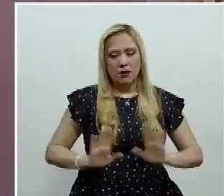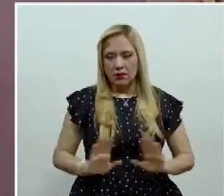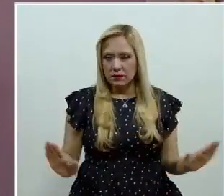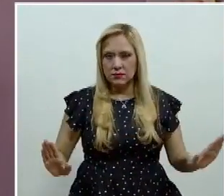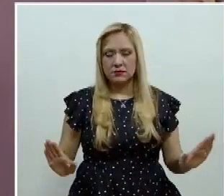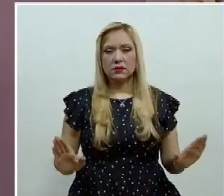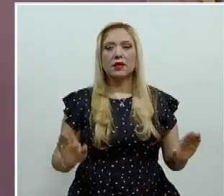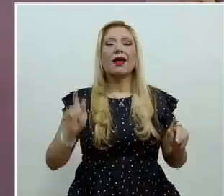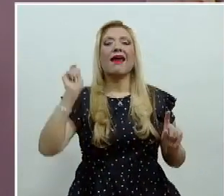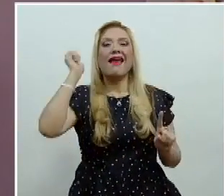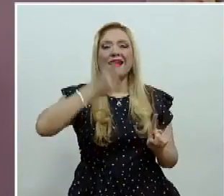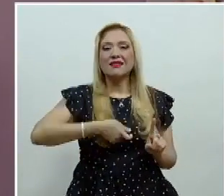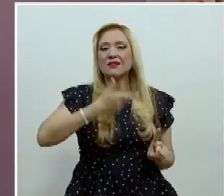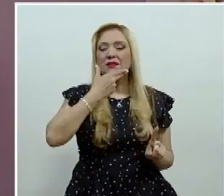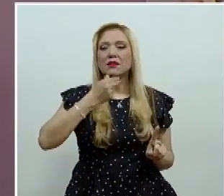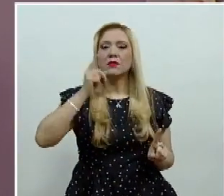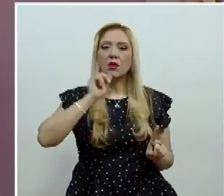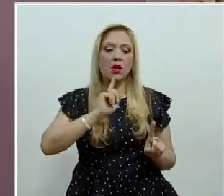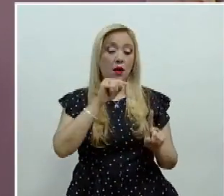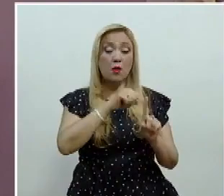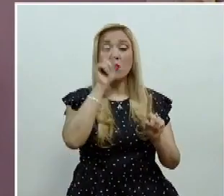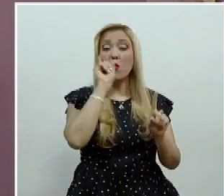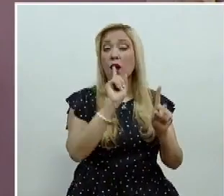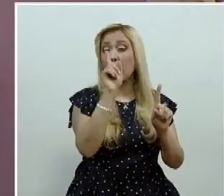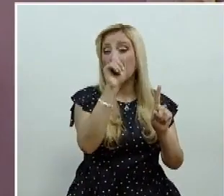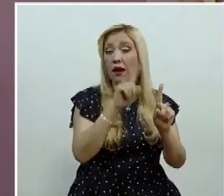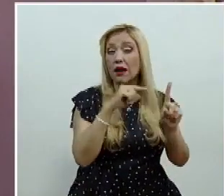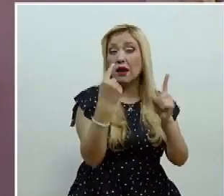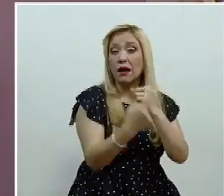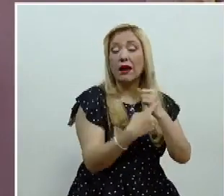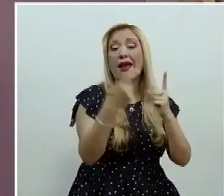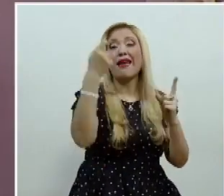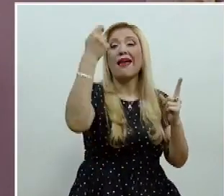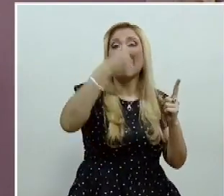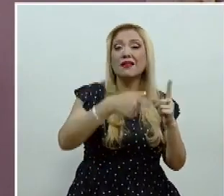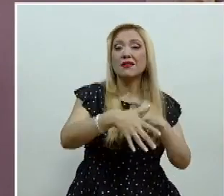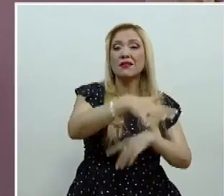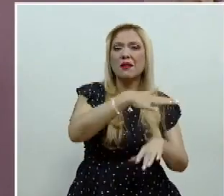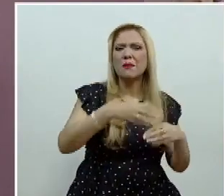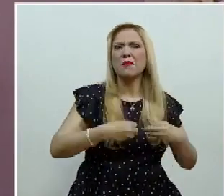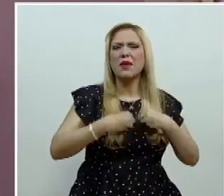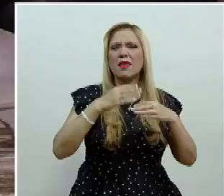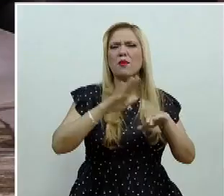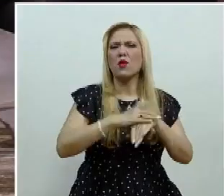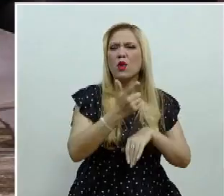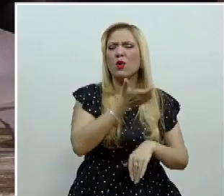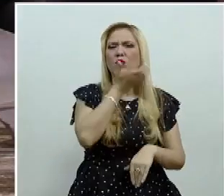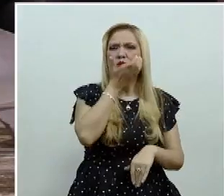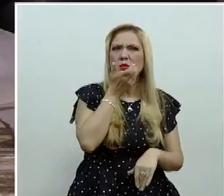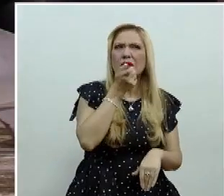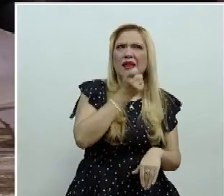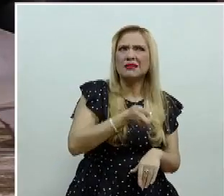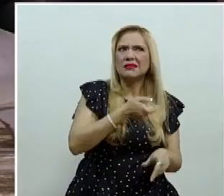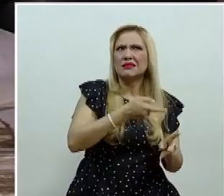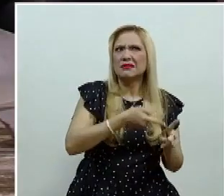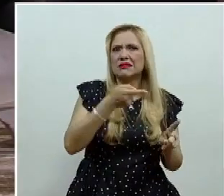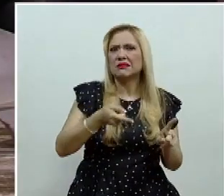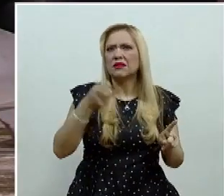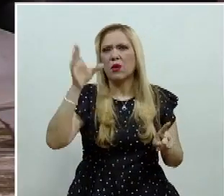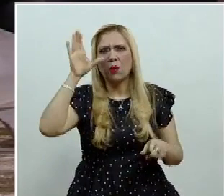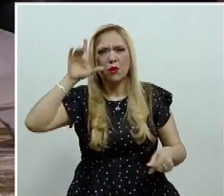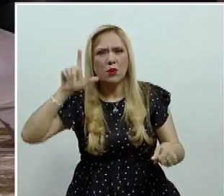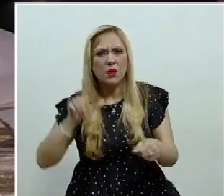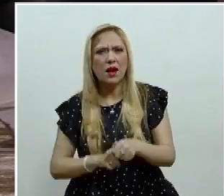También entender que las y los operadores de justicia necesitamos saber más sobre nuestros propios sesgos cognitivos que nos están